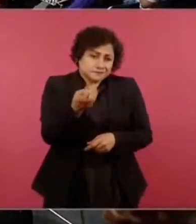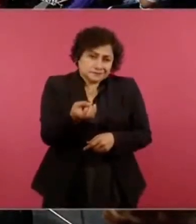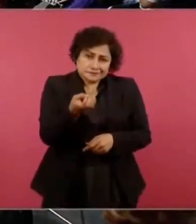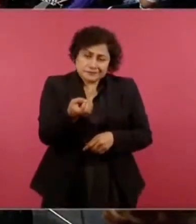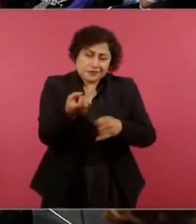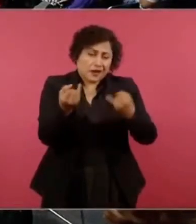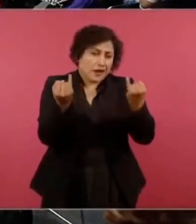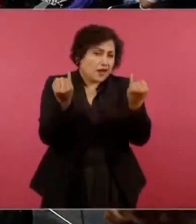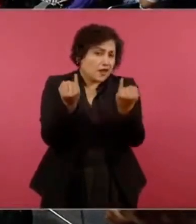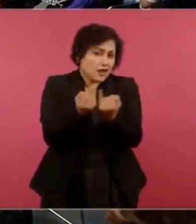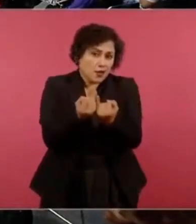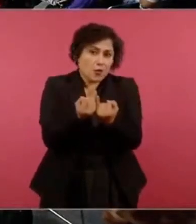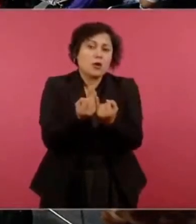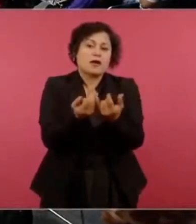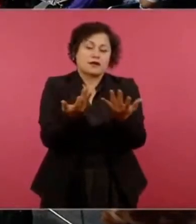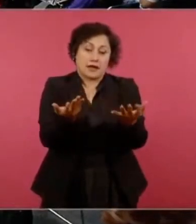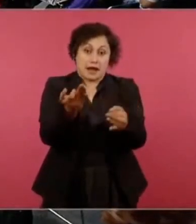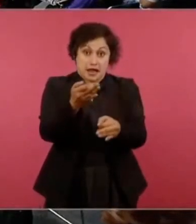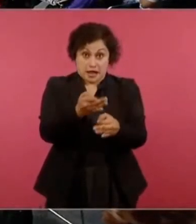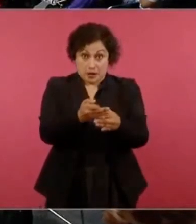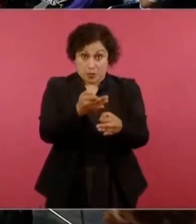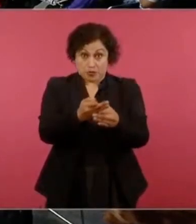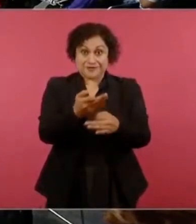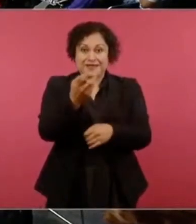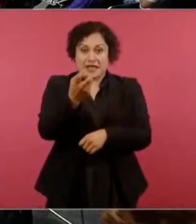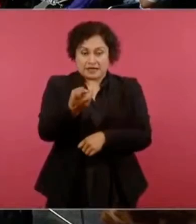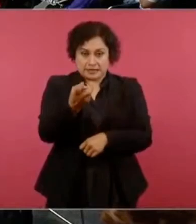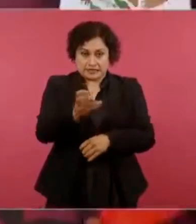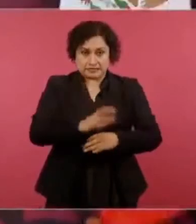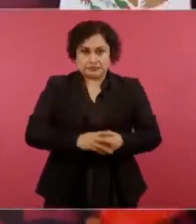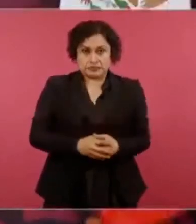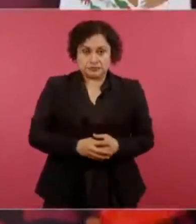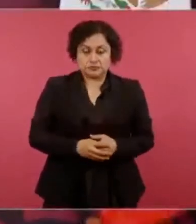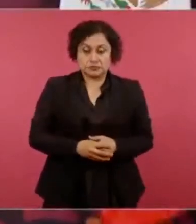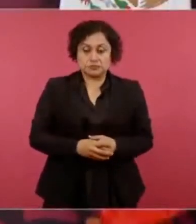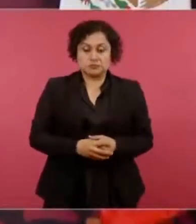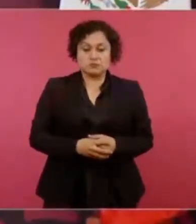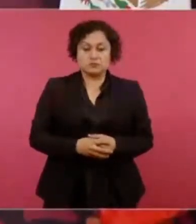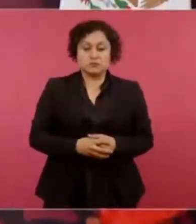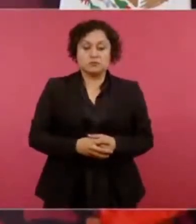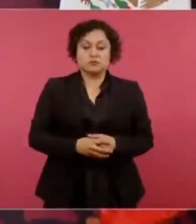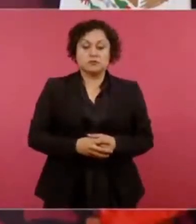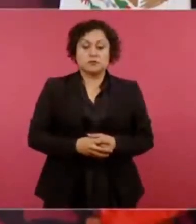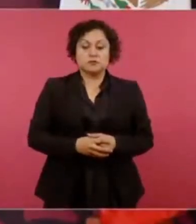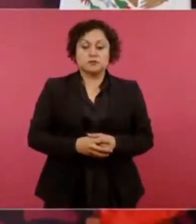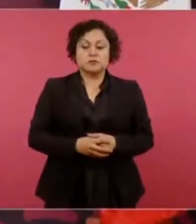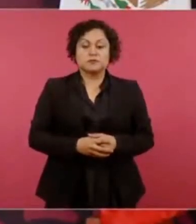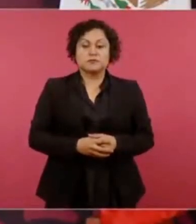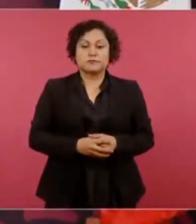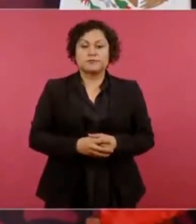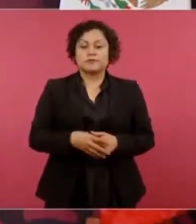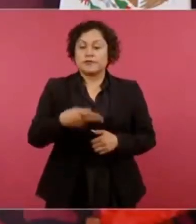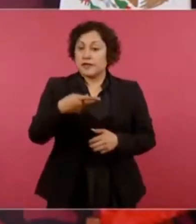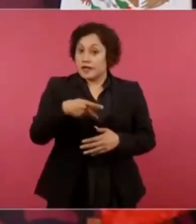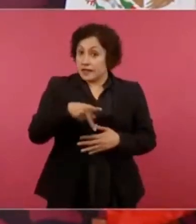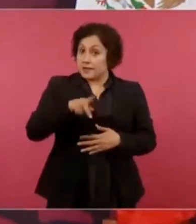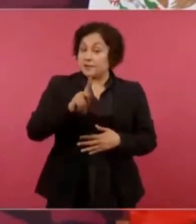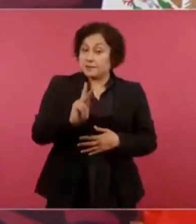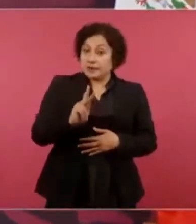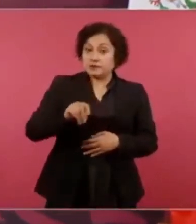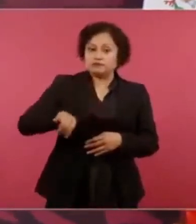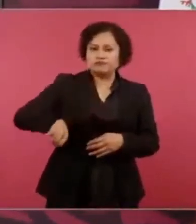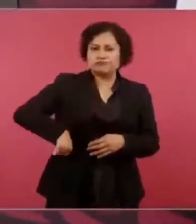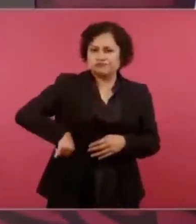Entonces, eso es lo que está de por medio ahora. Lo interesante es que, a pesar de toda esa lanzada,